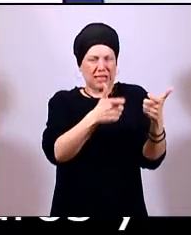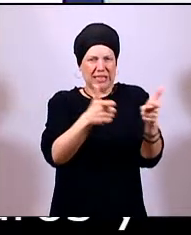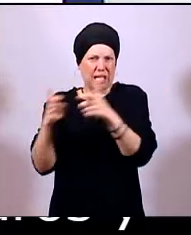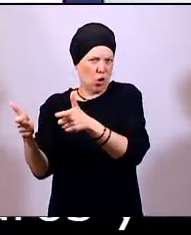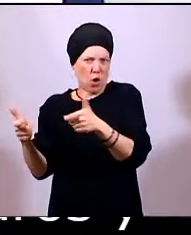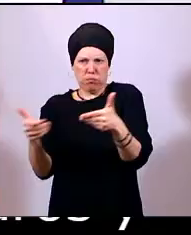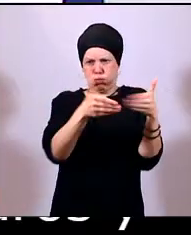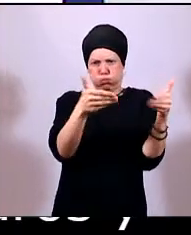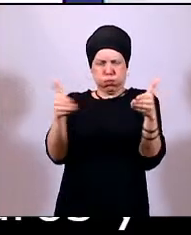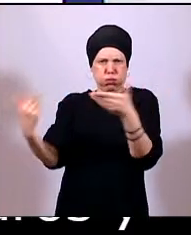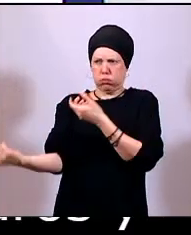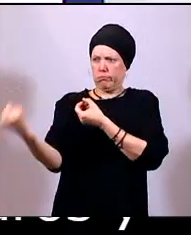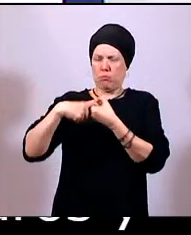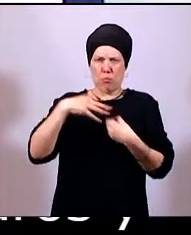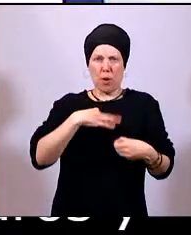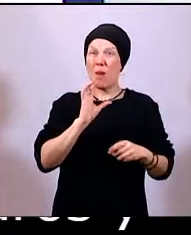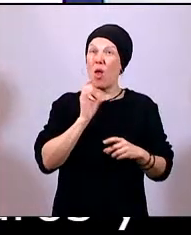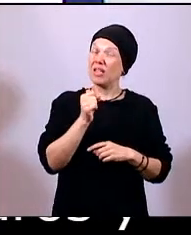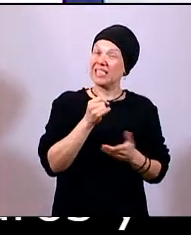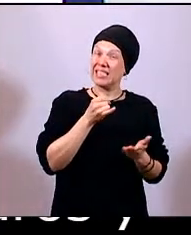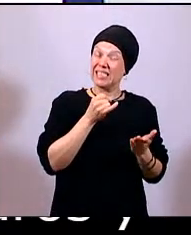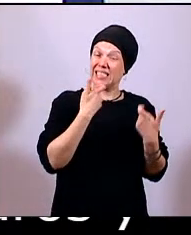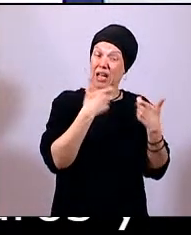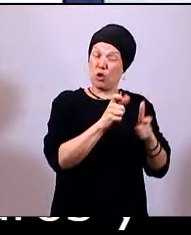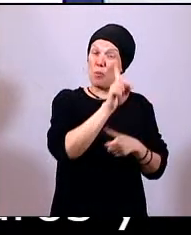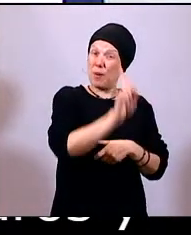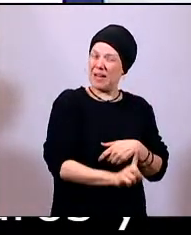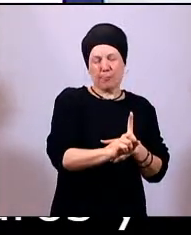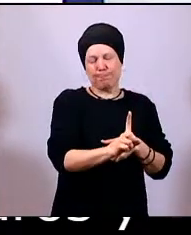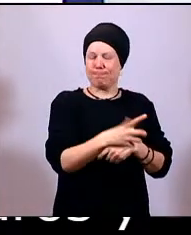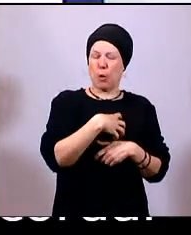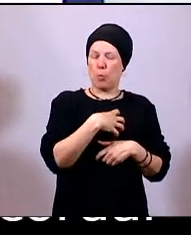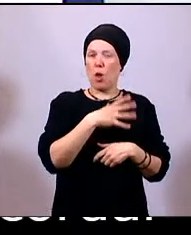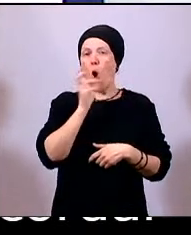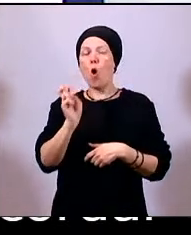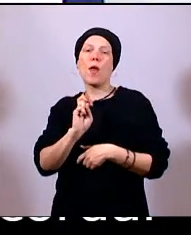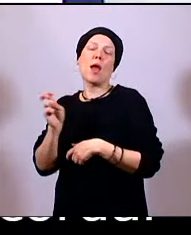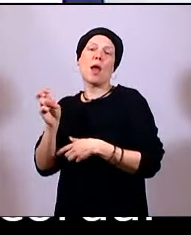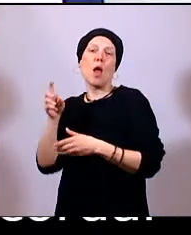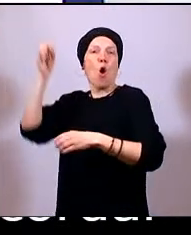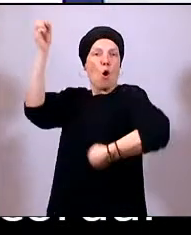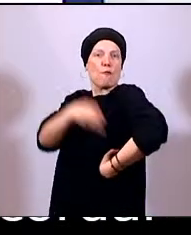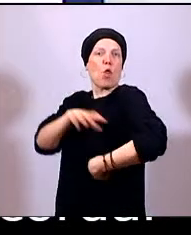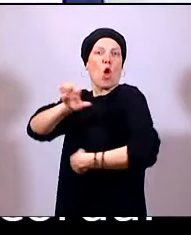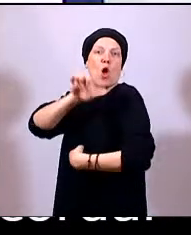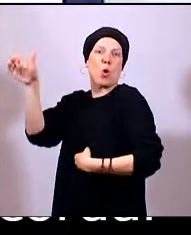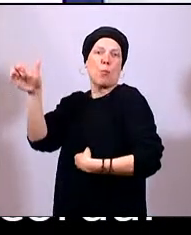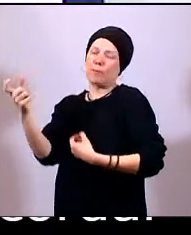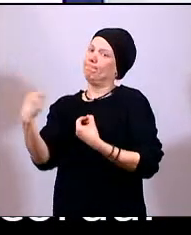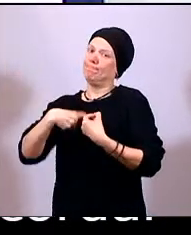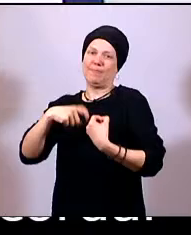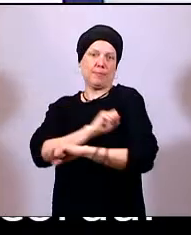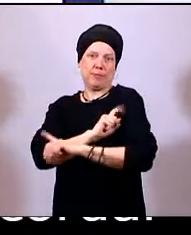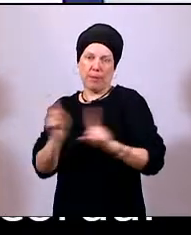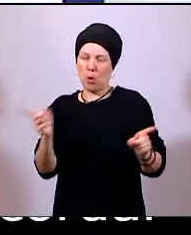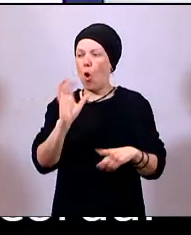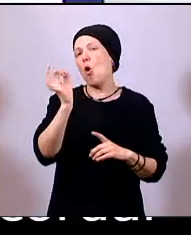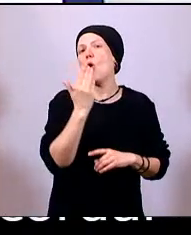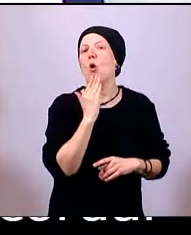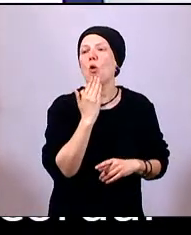Pyme, menos al sector primario y a algunos que prohíben los fondos europeos o que no permiten, como el ocio,